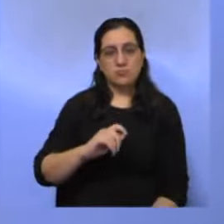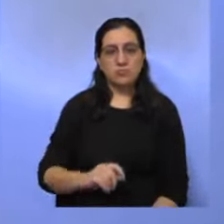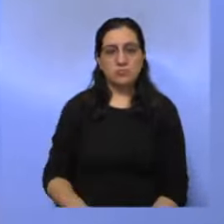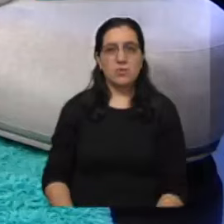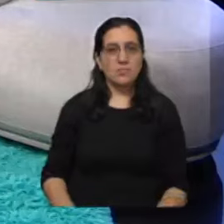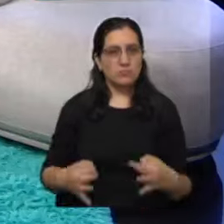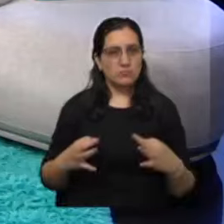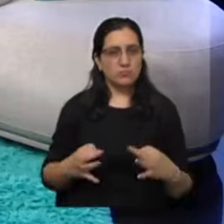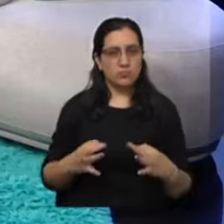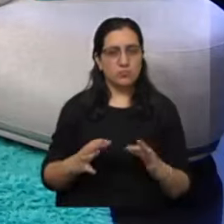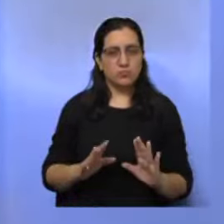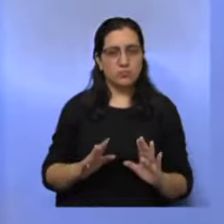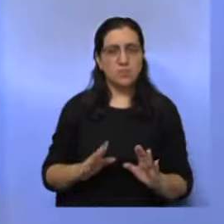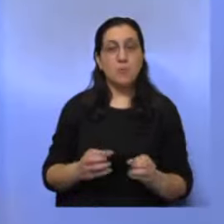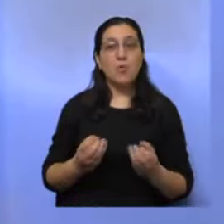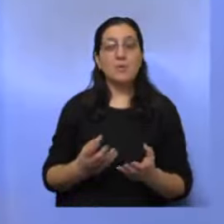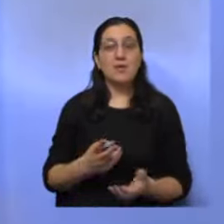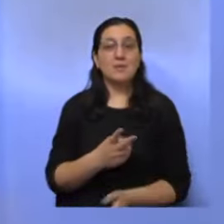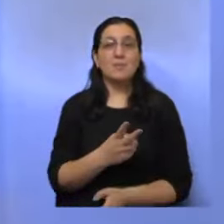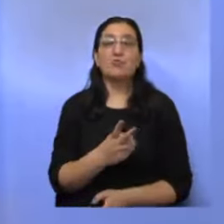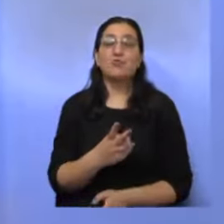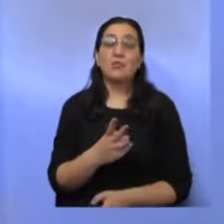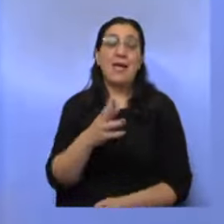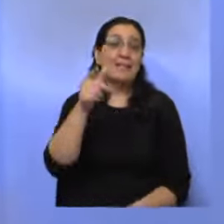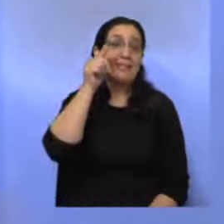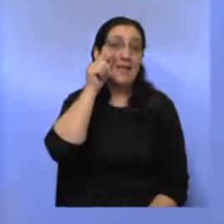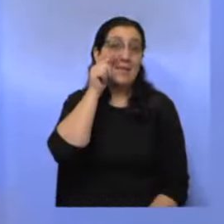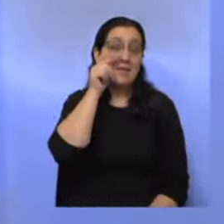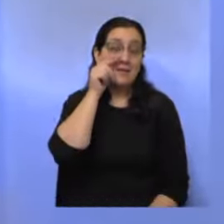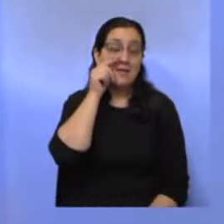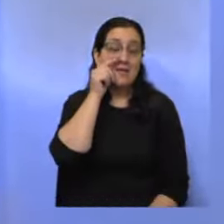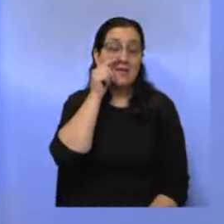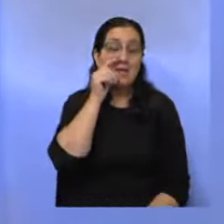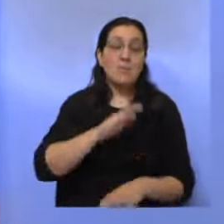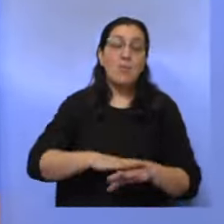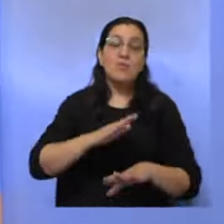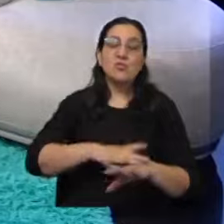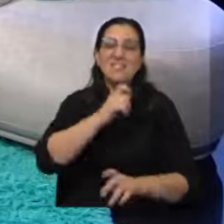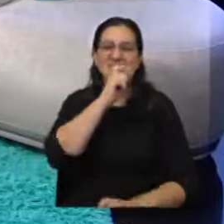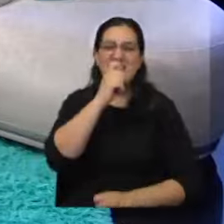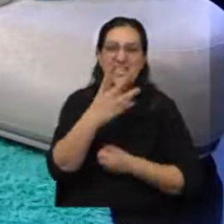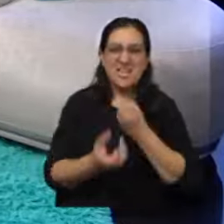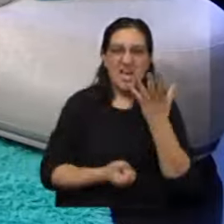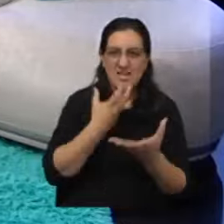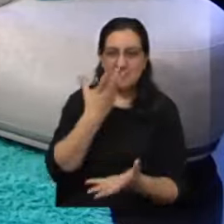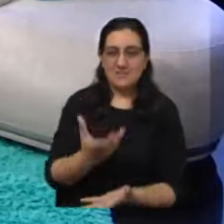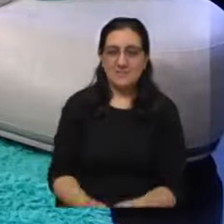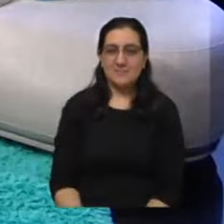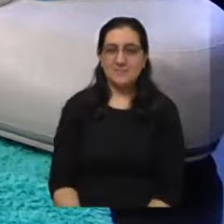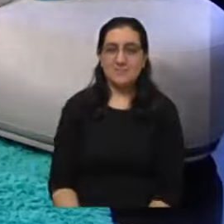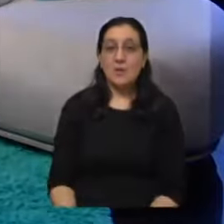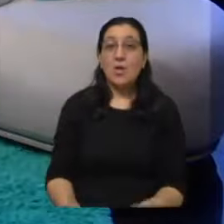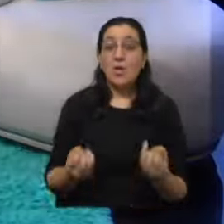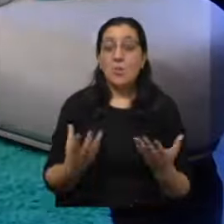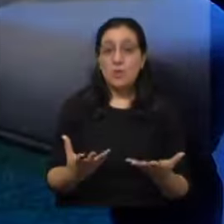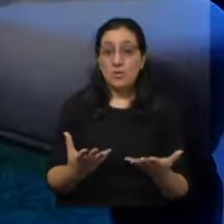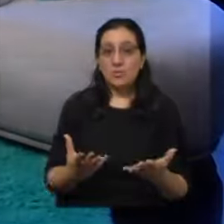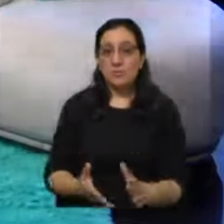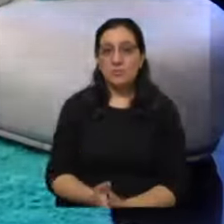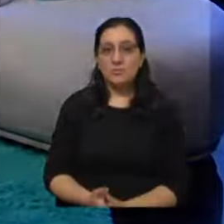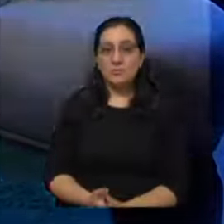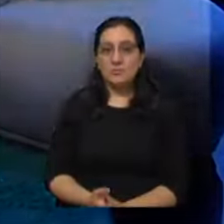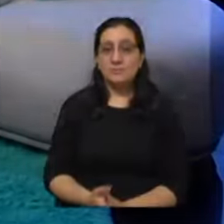capitana. Que nos da la tierra de este programa. Señores, señores, las descargas en Ciudad Viva. Bueno, la descarga se vuelve un